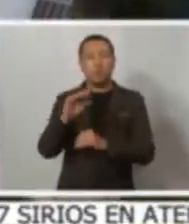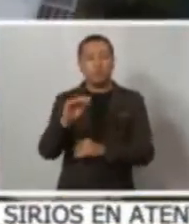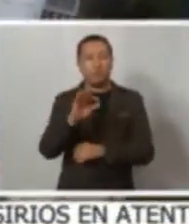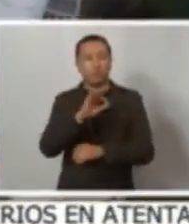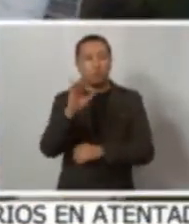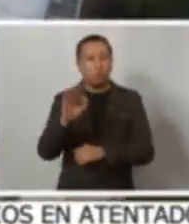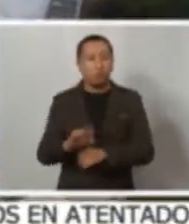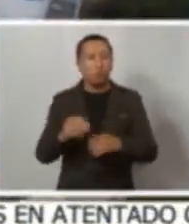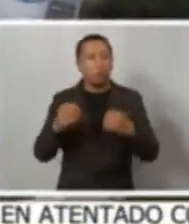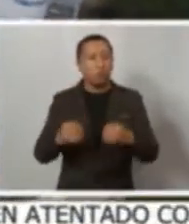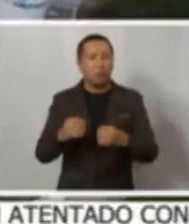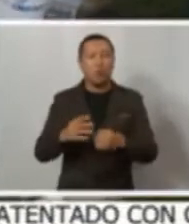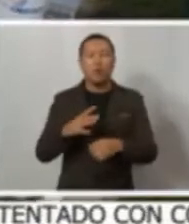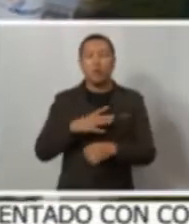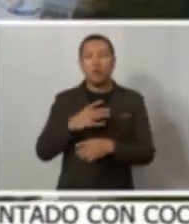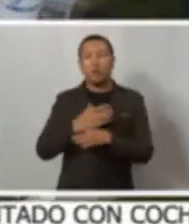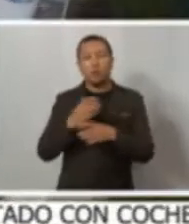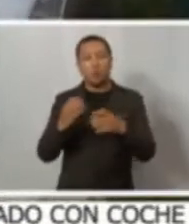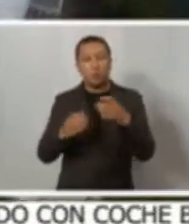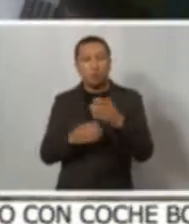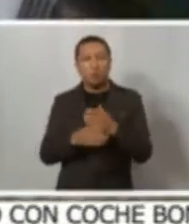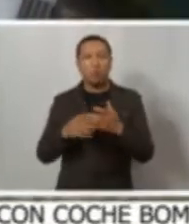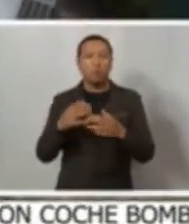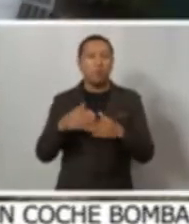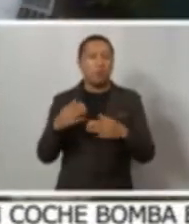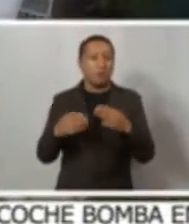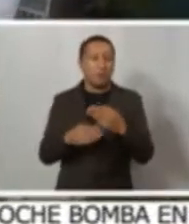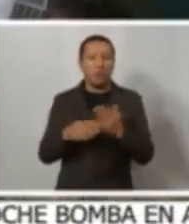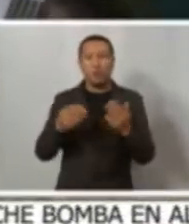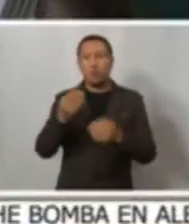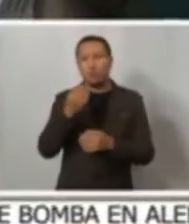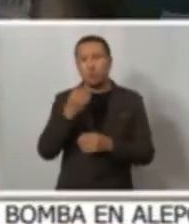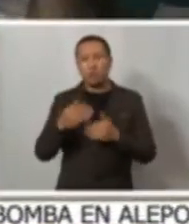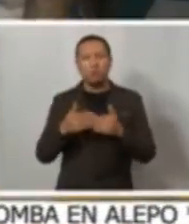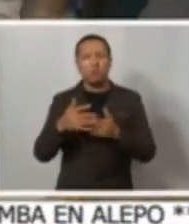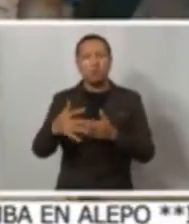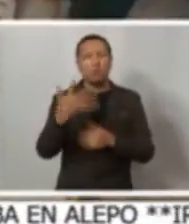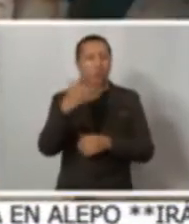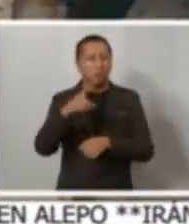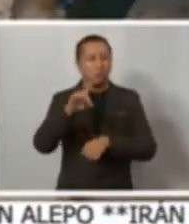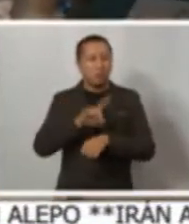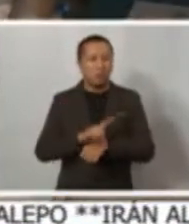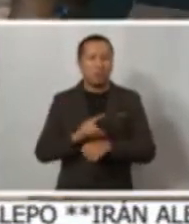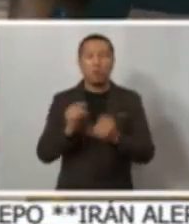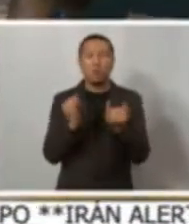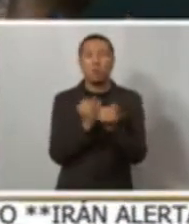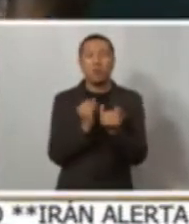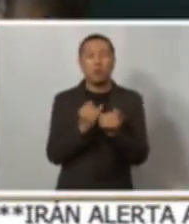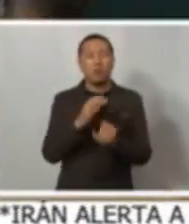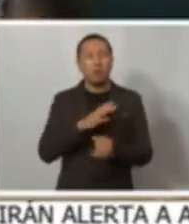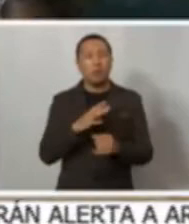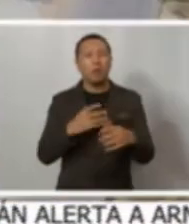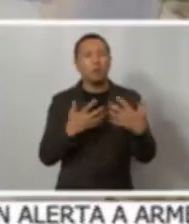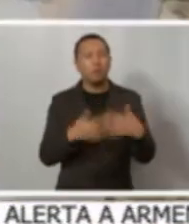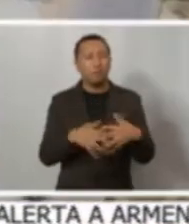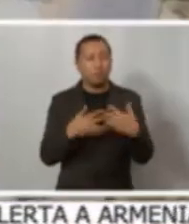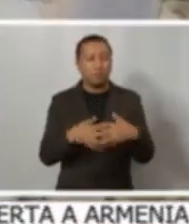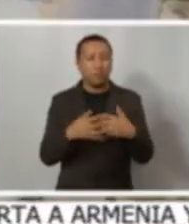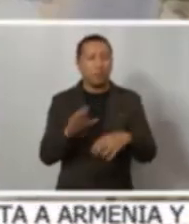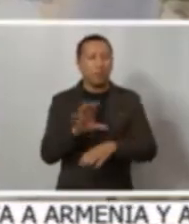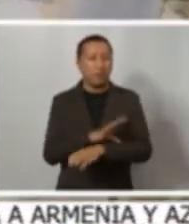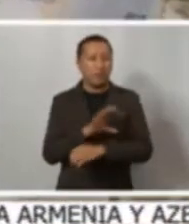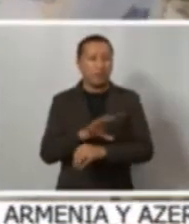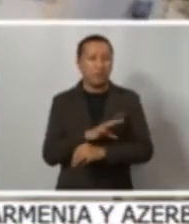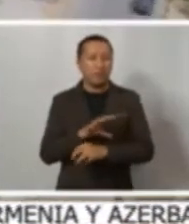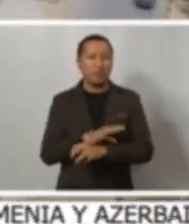suficientes para 5 días. De igual forma, cuentan con 5 plantas de energía eléctrica para los casos de emergencia que pueden abastecer o funcionar